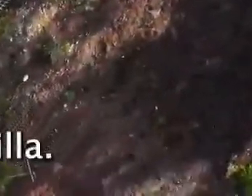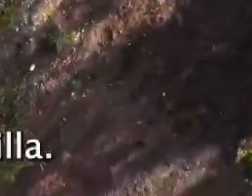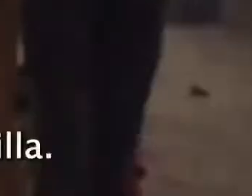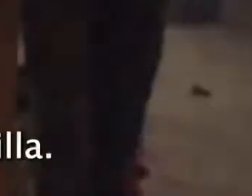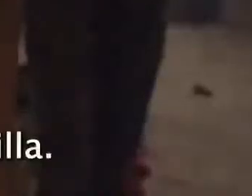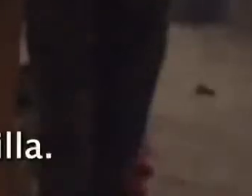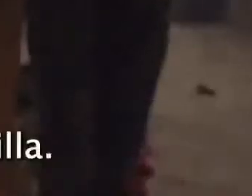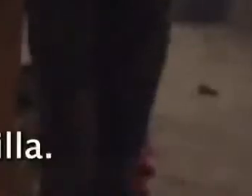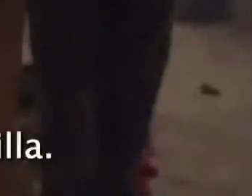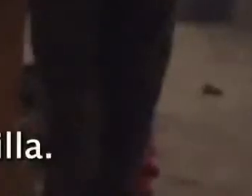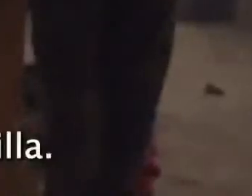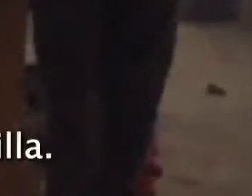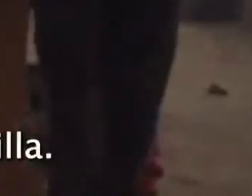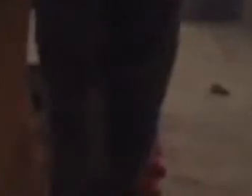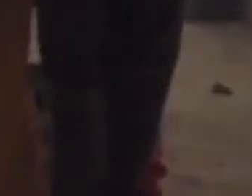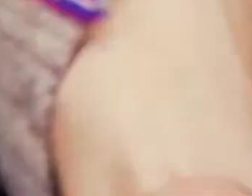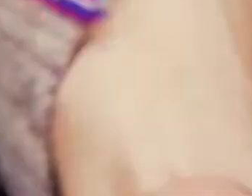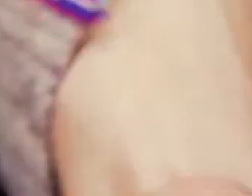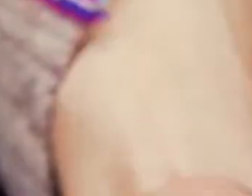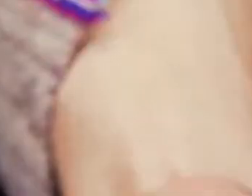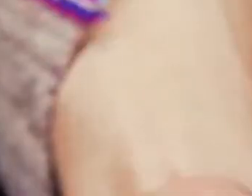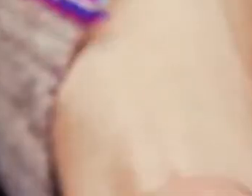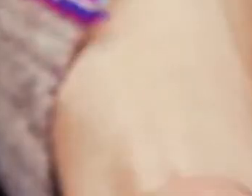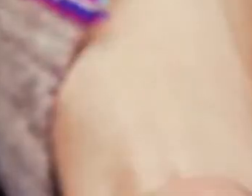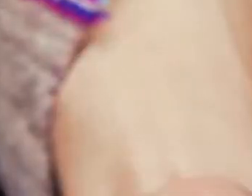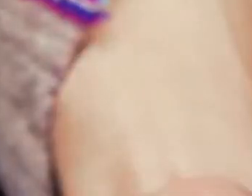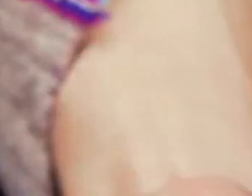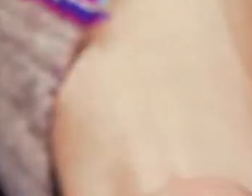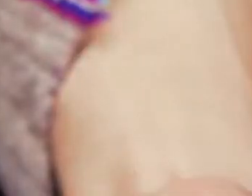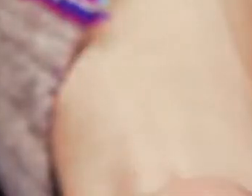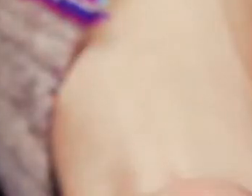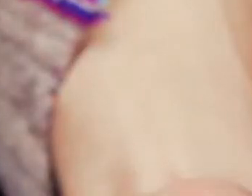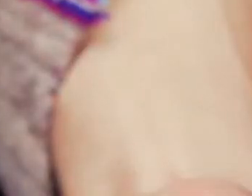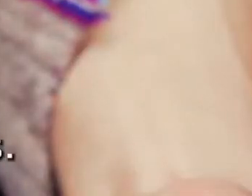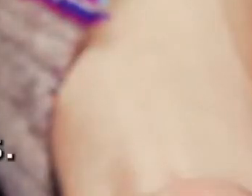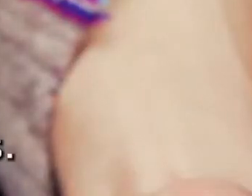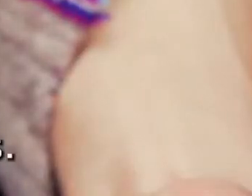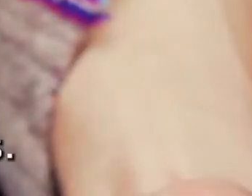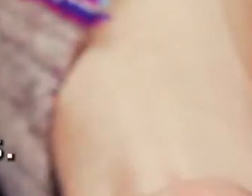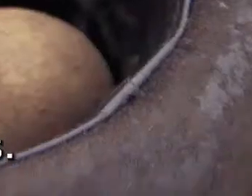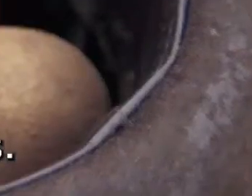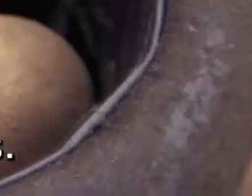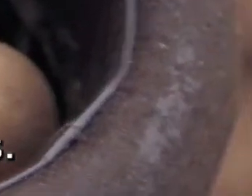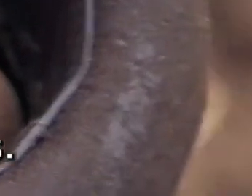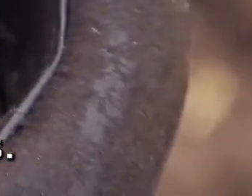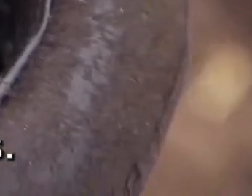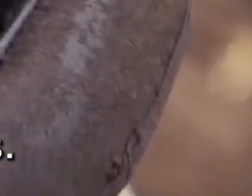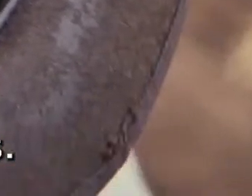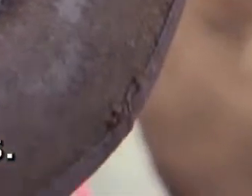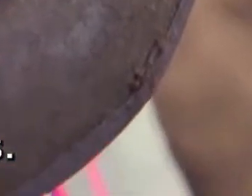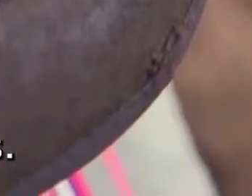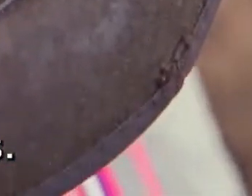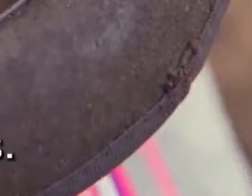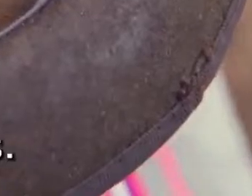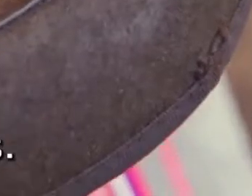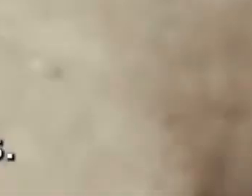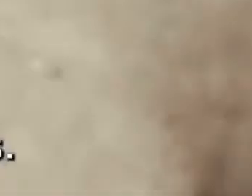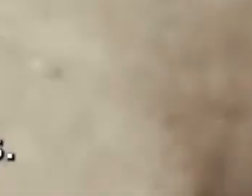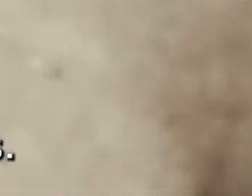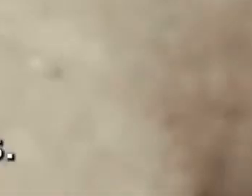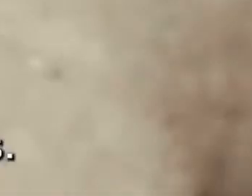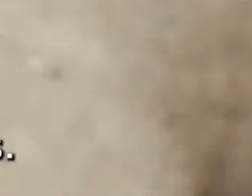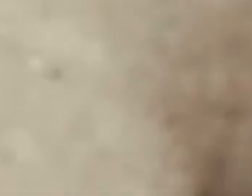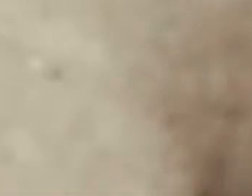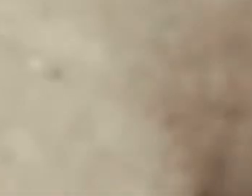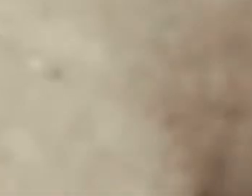Nosotros como seres humanos también somos semillas. La semilla tiene un valor muy importante, que es la que garantiza la pervivencia del ser humano